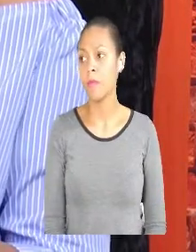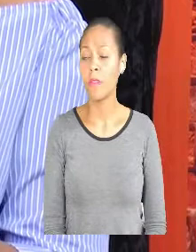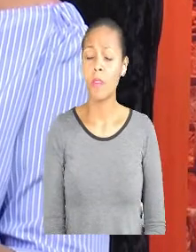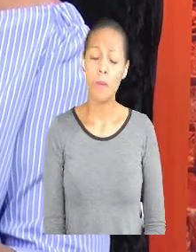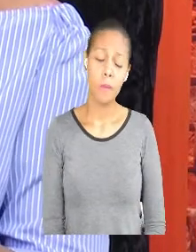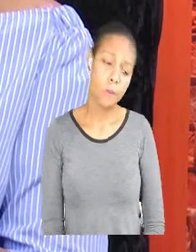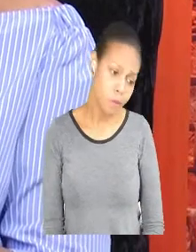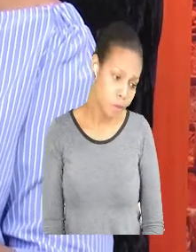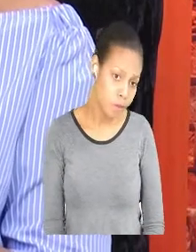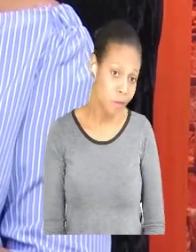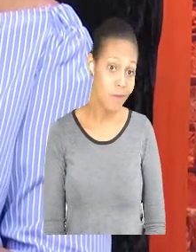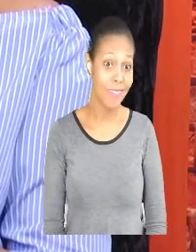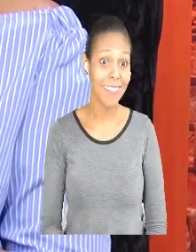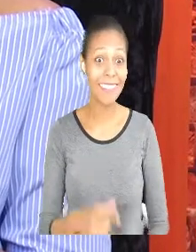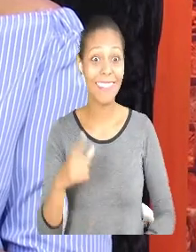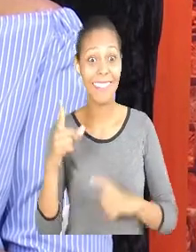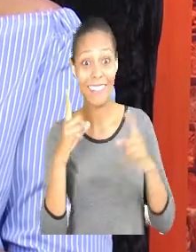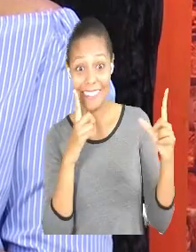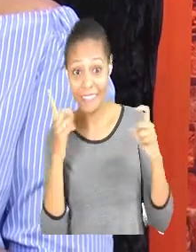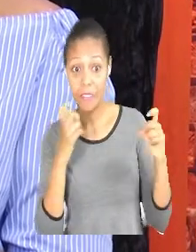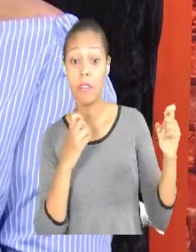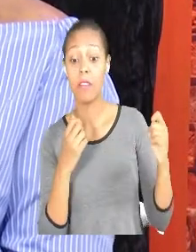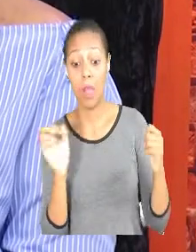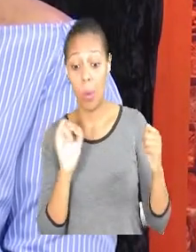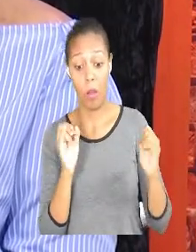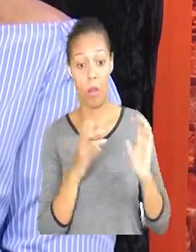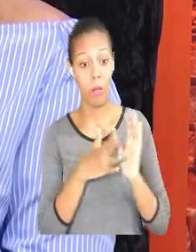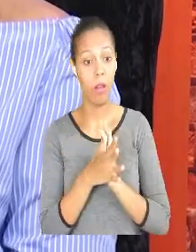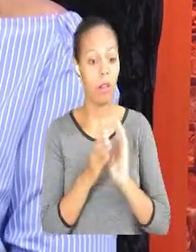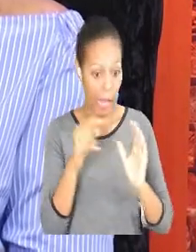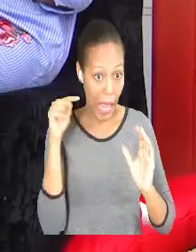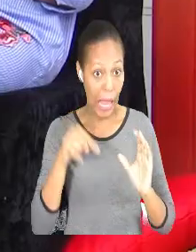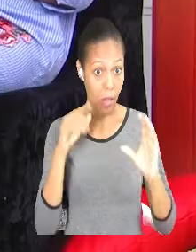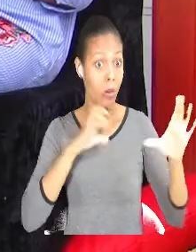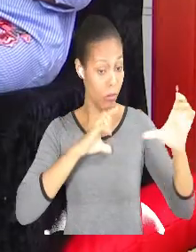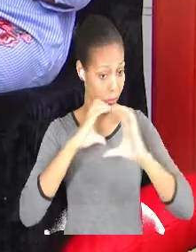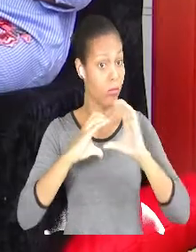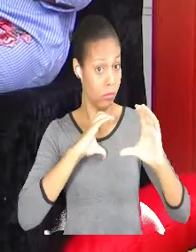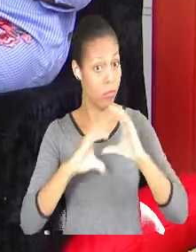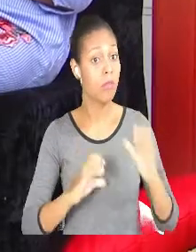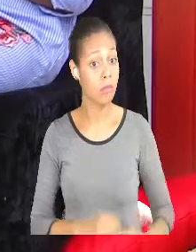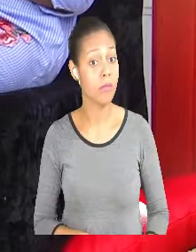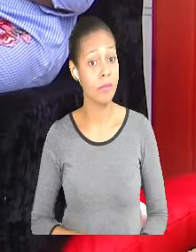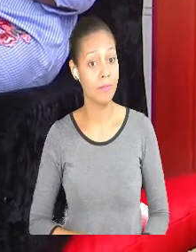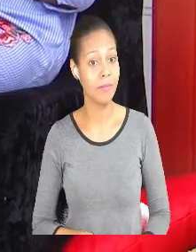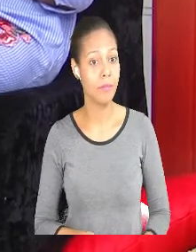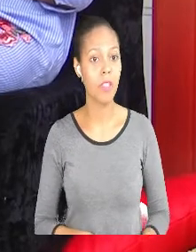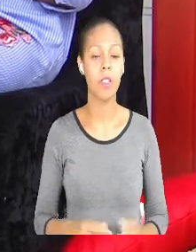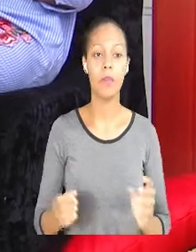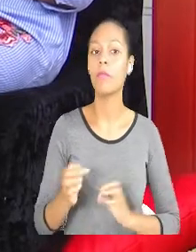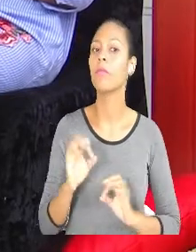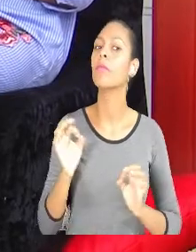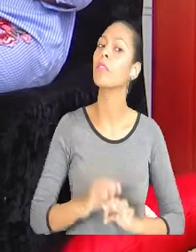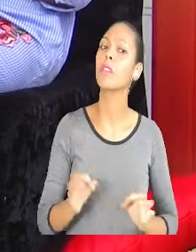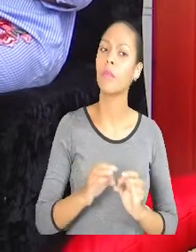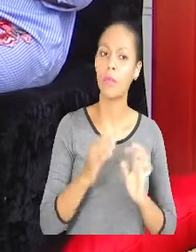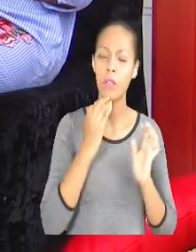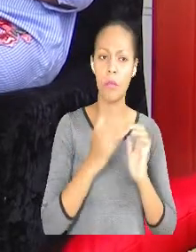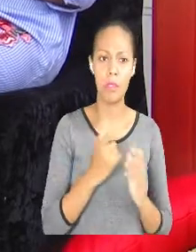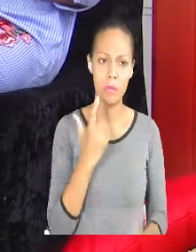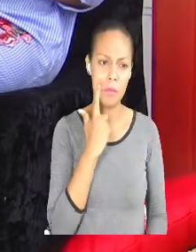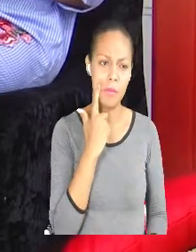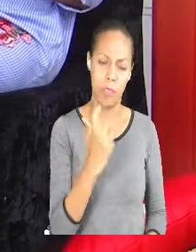algo. ¿Qué podemos recomendar para tener una buena comunicación? Primero que todo, ser empáticos. Cuando somos empáticos,